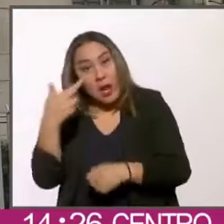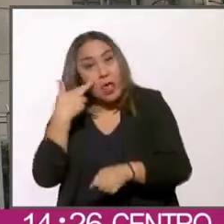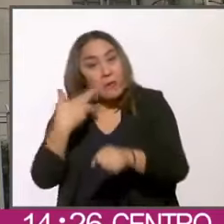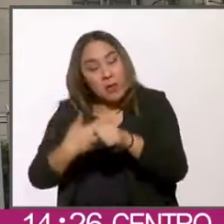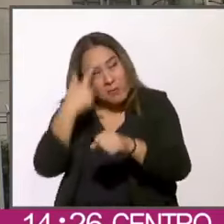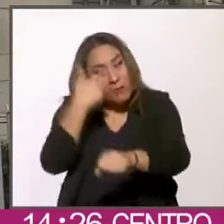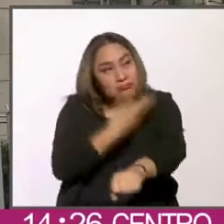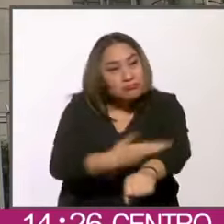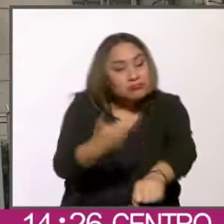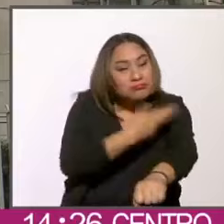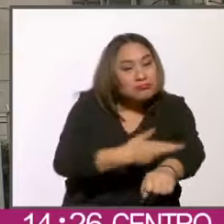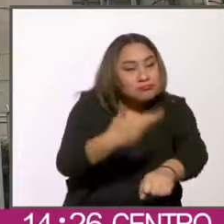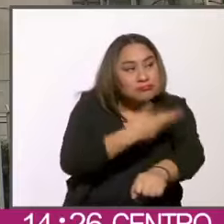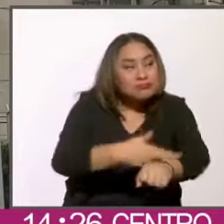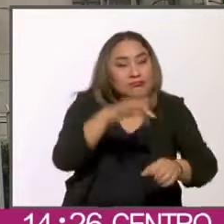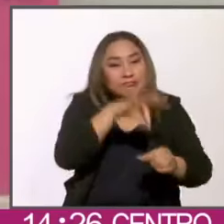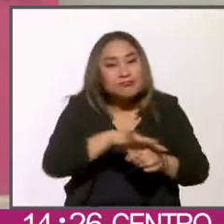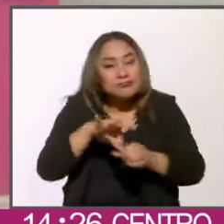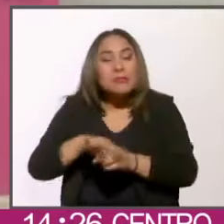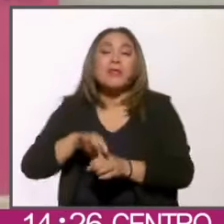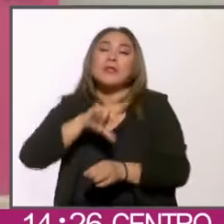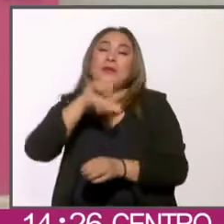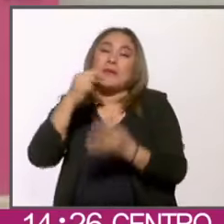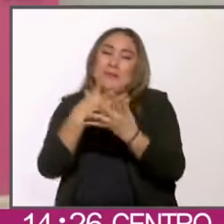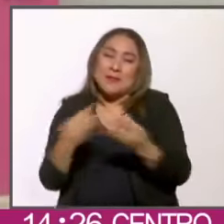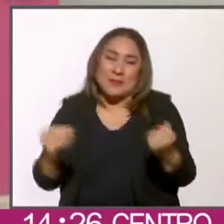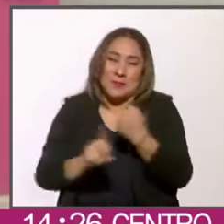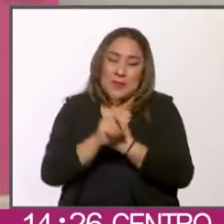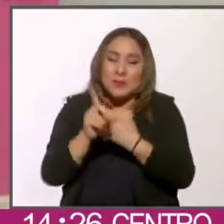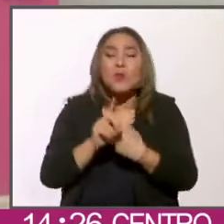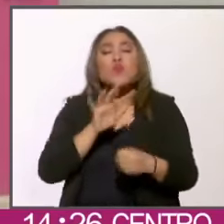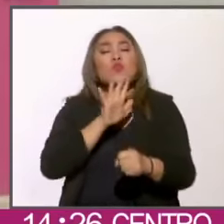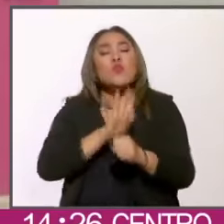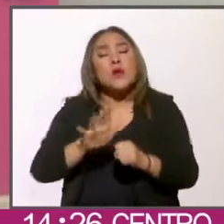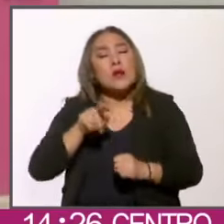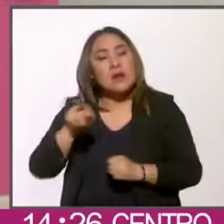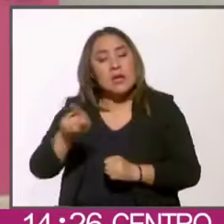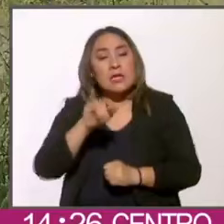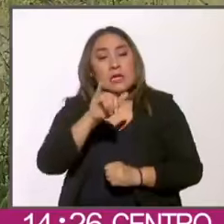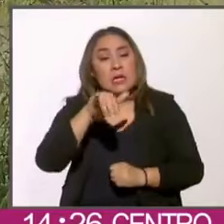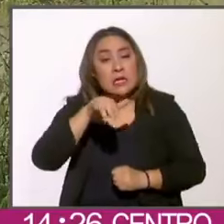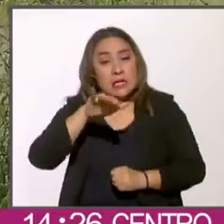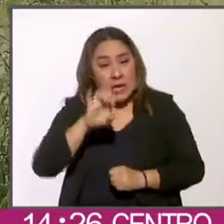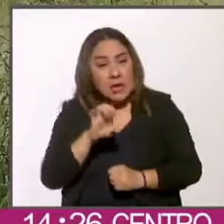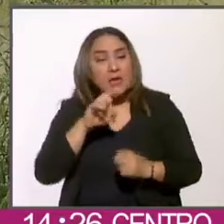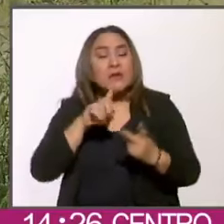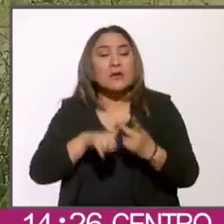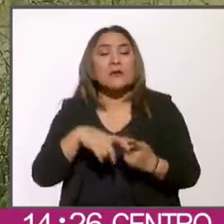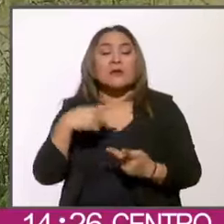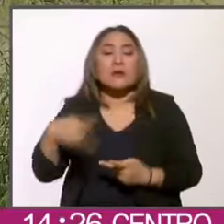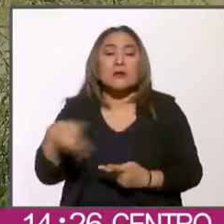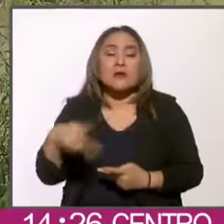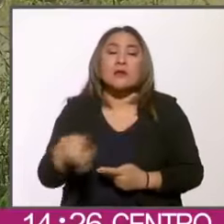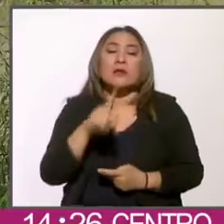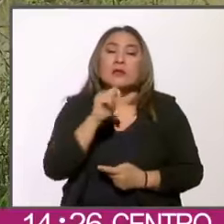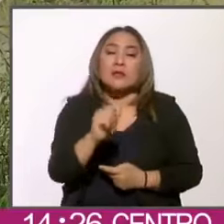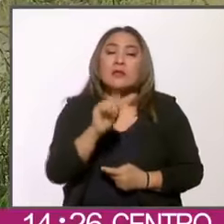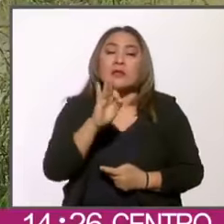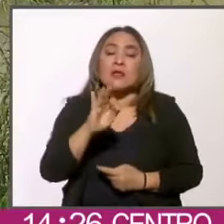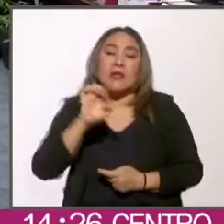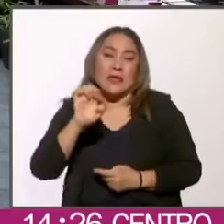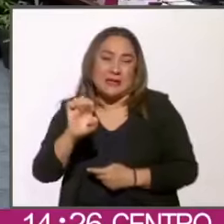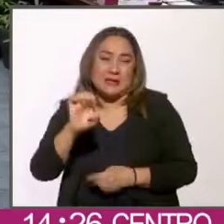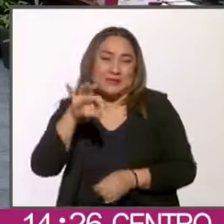y resolver los conflictos. Me refiero al Instituto Nacional Electoral y al Tribunal Federal